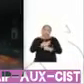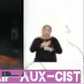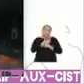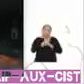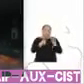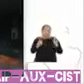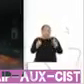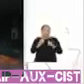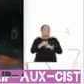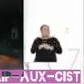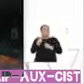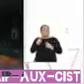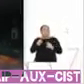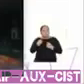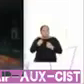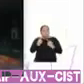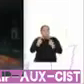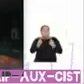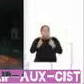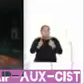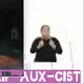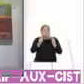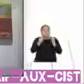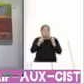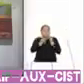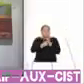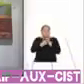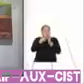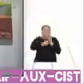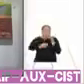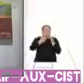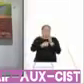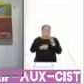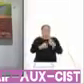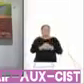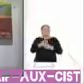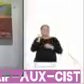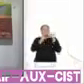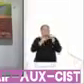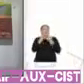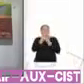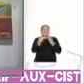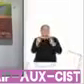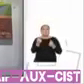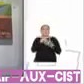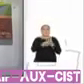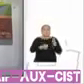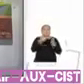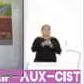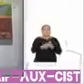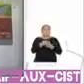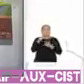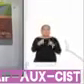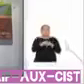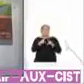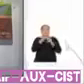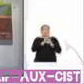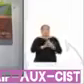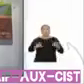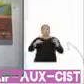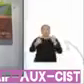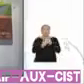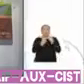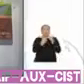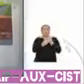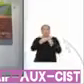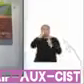pero totalmente yo me voy a esforzar para lograr mis sueños. Poniéndole mucho esfuerzo y muy importante el